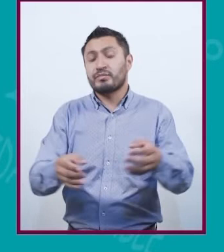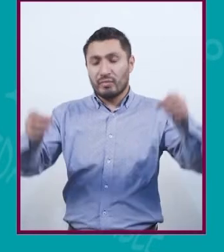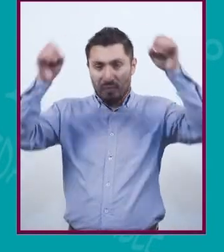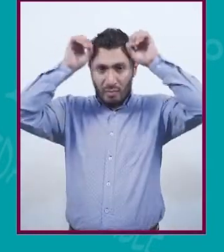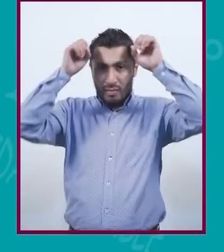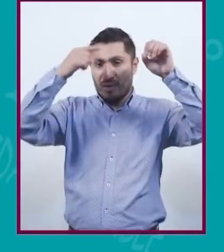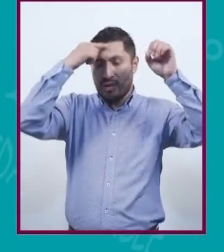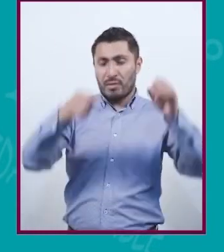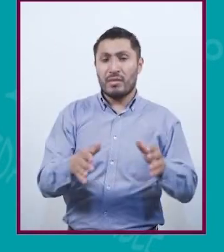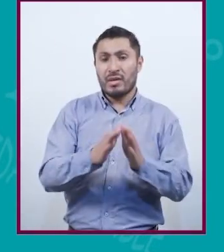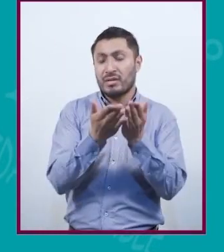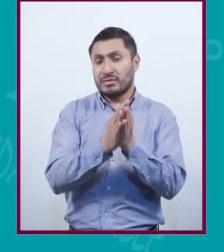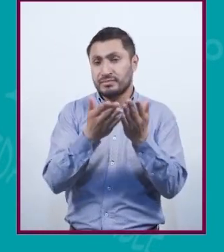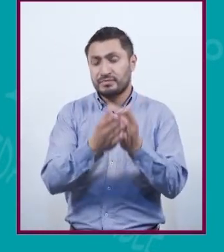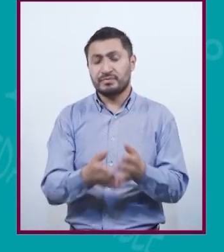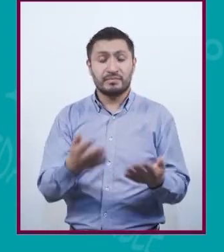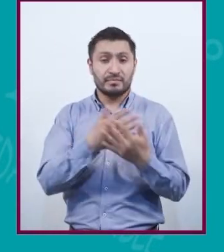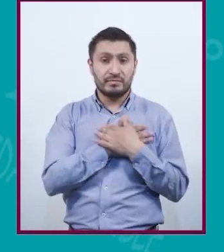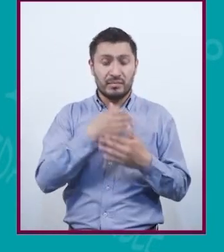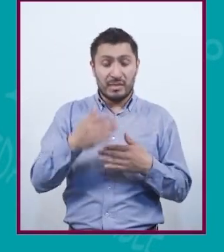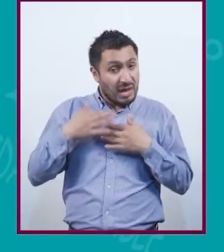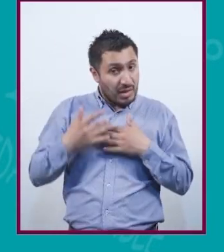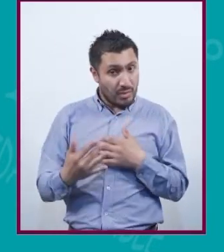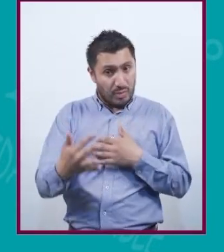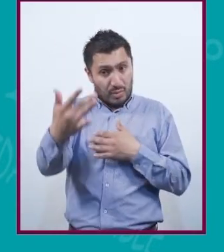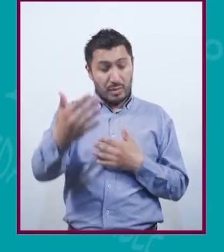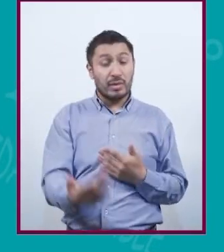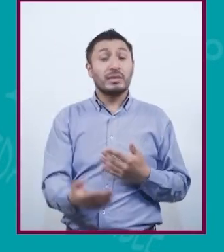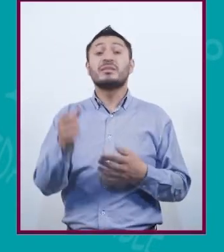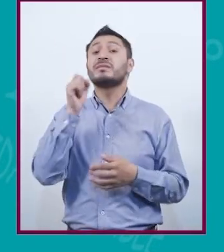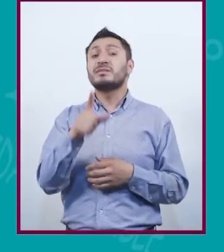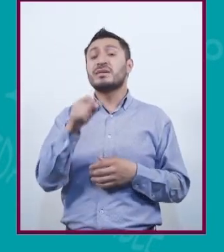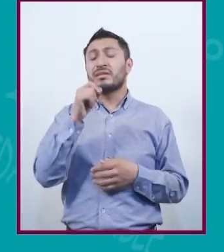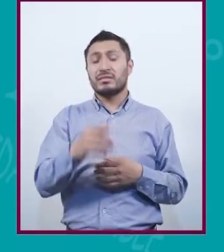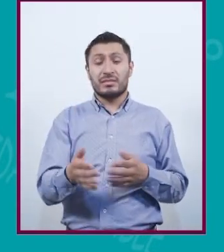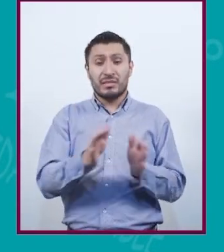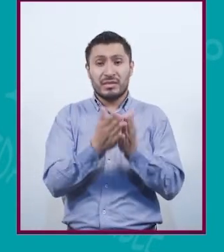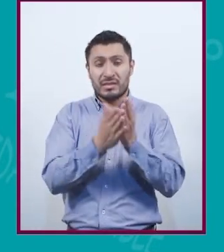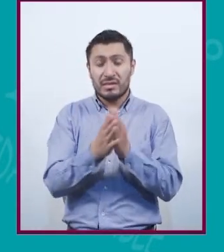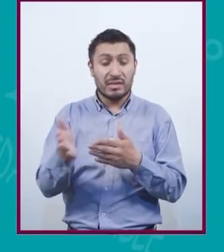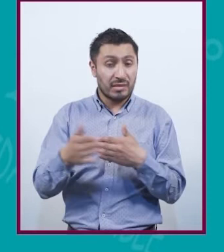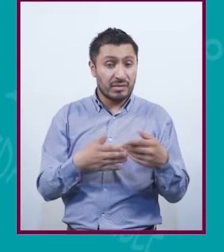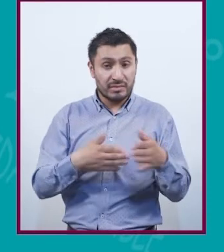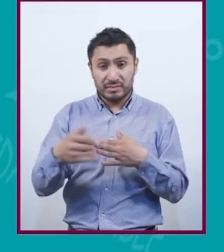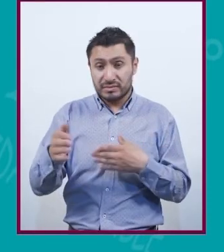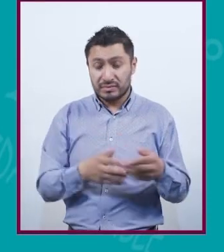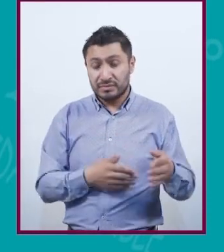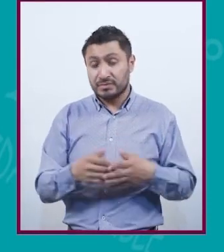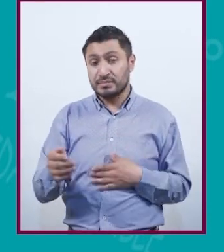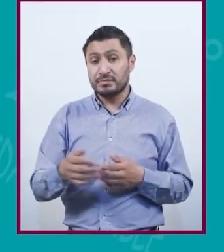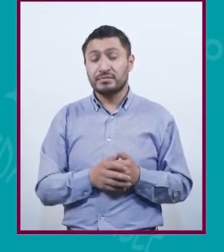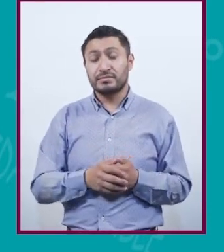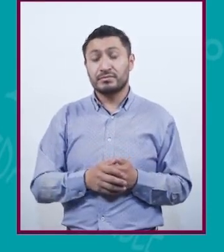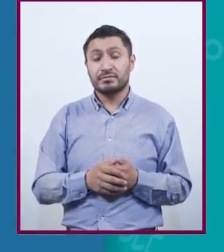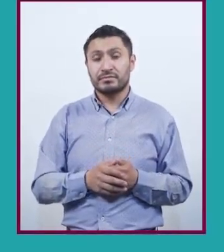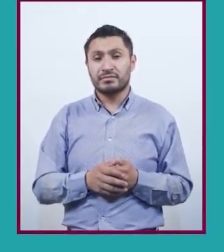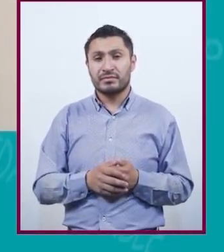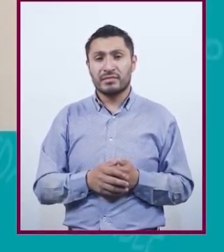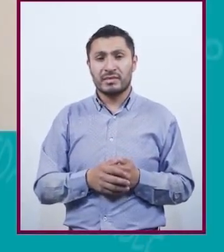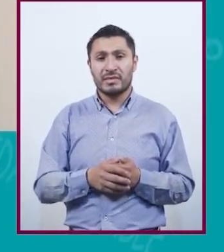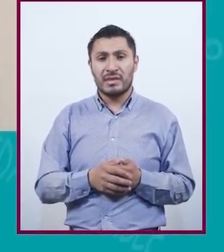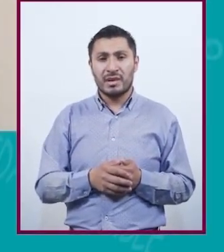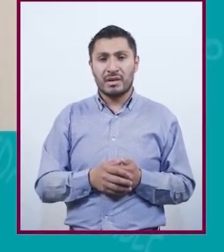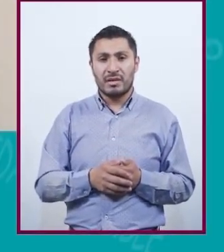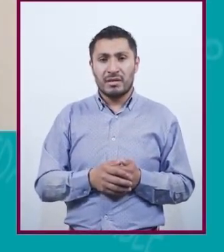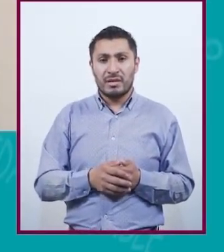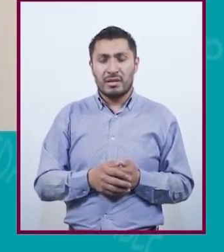principales aportaciones de Frankenstein a la literatura romántica y posterior, incluso a la literatura actual? Es